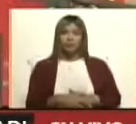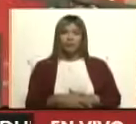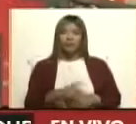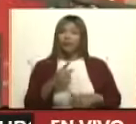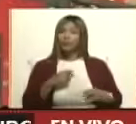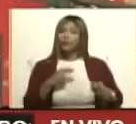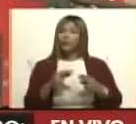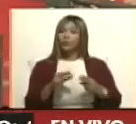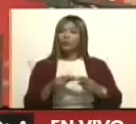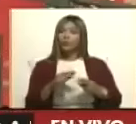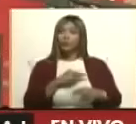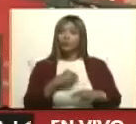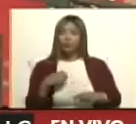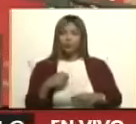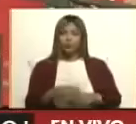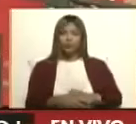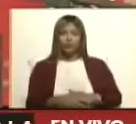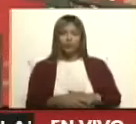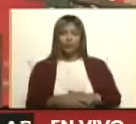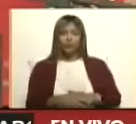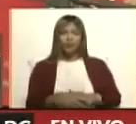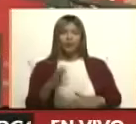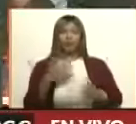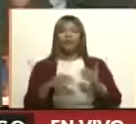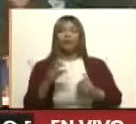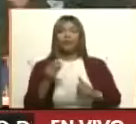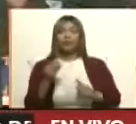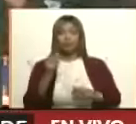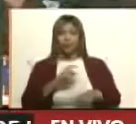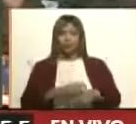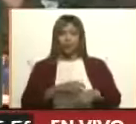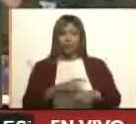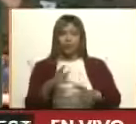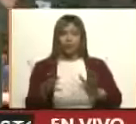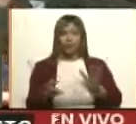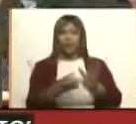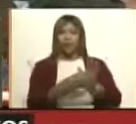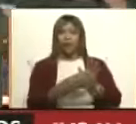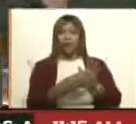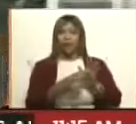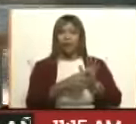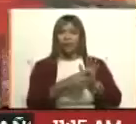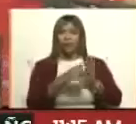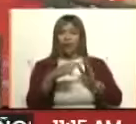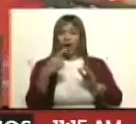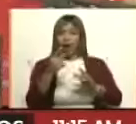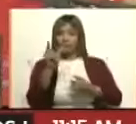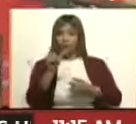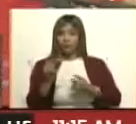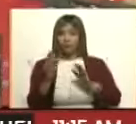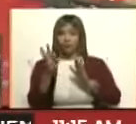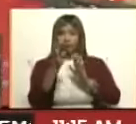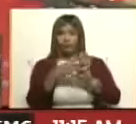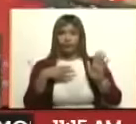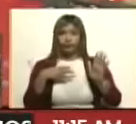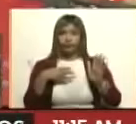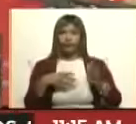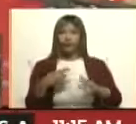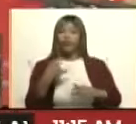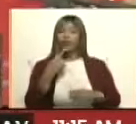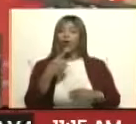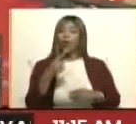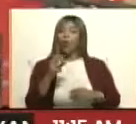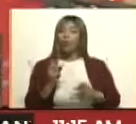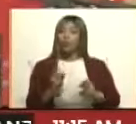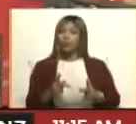que conocimos nosotros desde hace muchos años, ese mapa rayado, tengamos la oportunidad